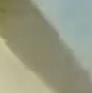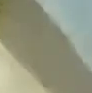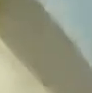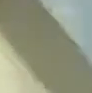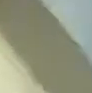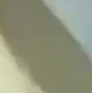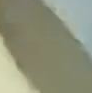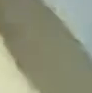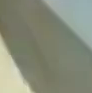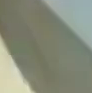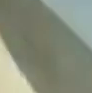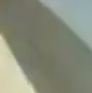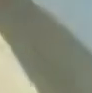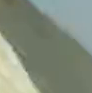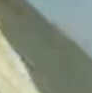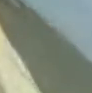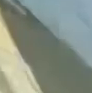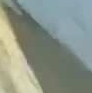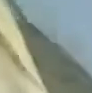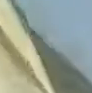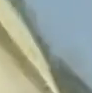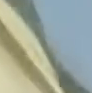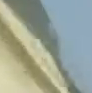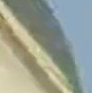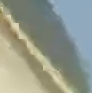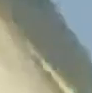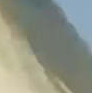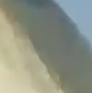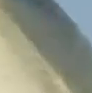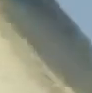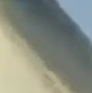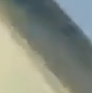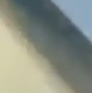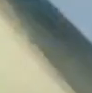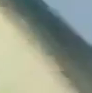doctora Cristina Fernández de Kirchner.